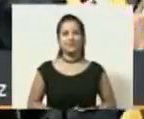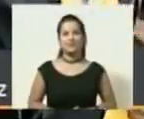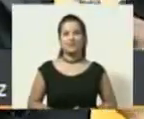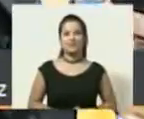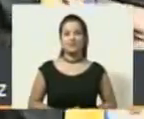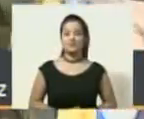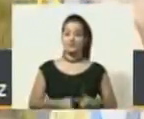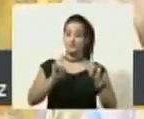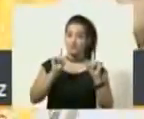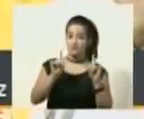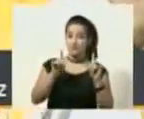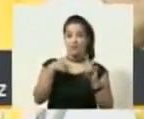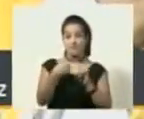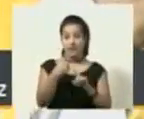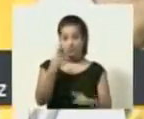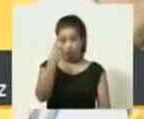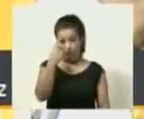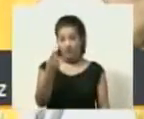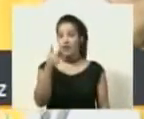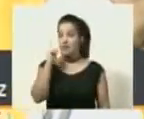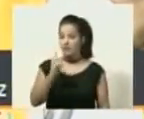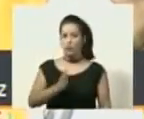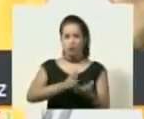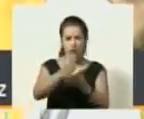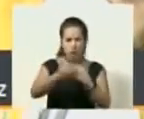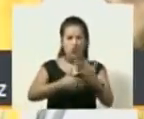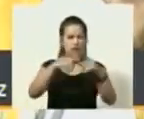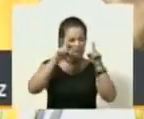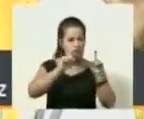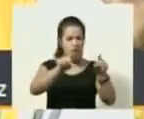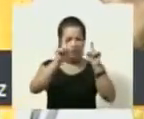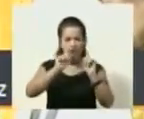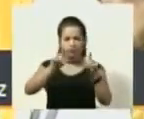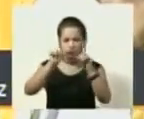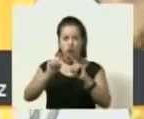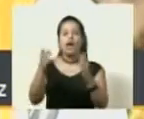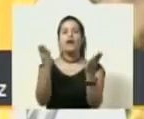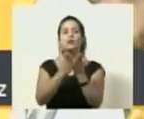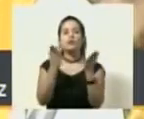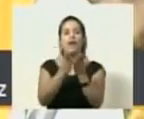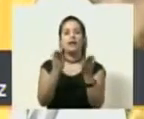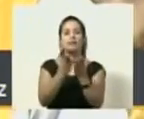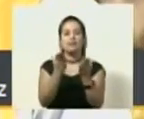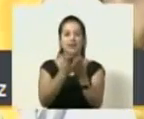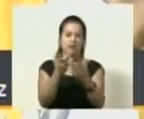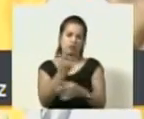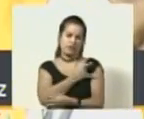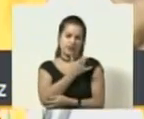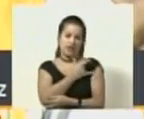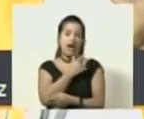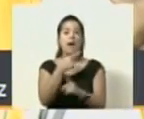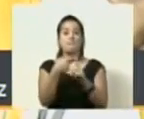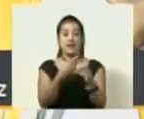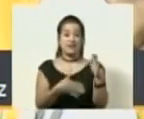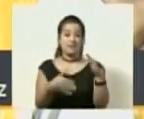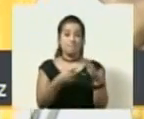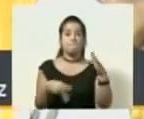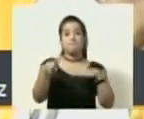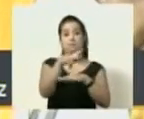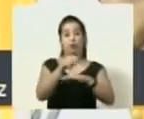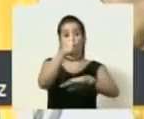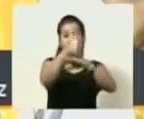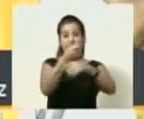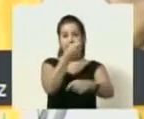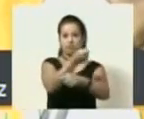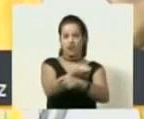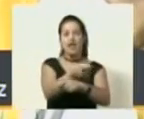Así como también, presidente, seguir con la formación de los estudiantes de pregrado y posgrado, de que esto sea